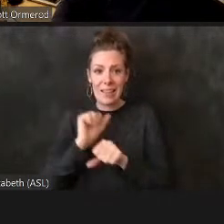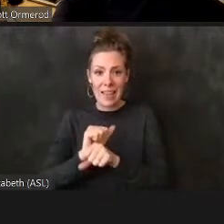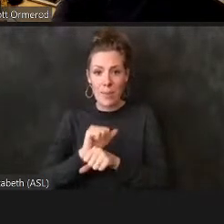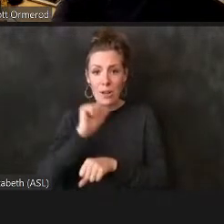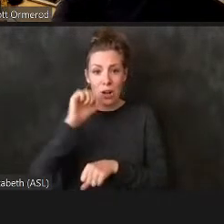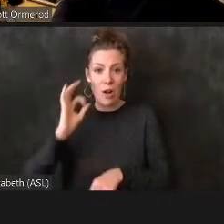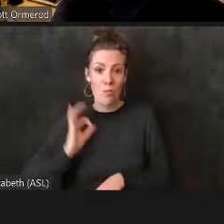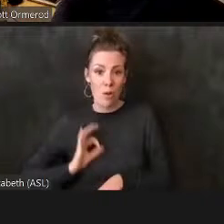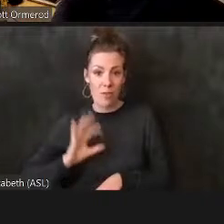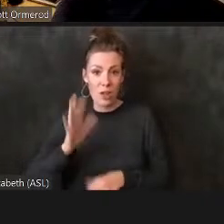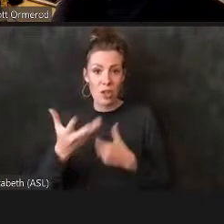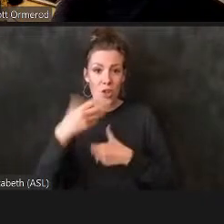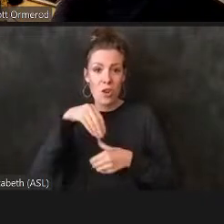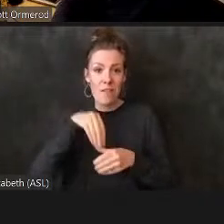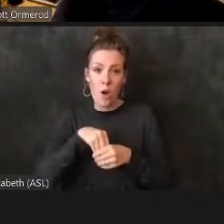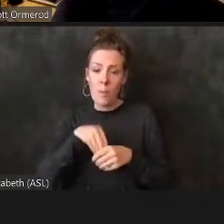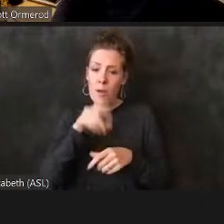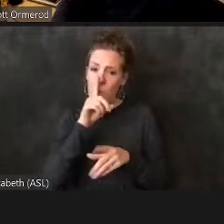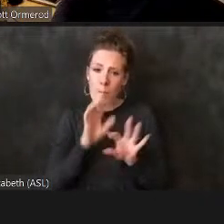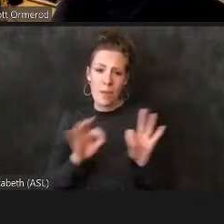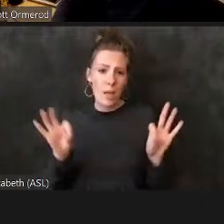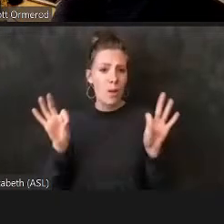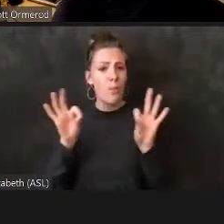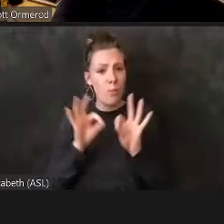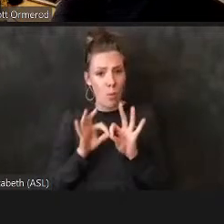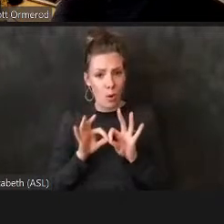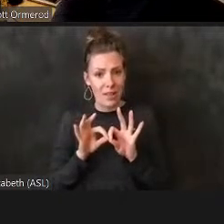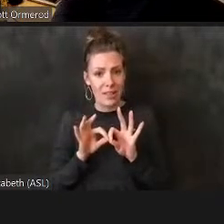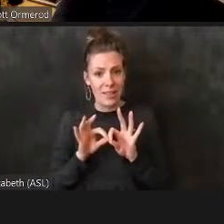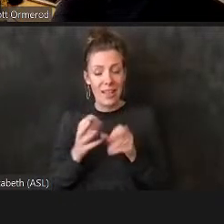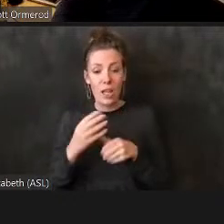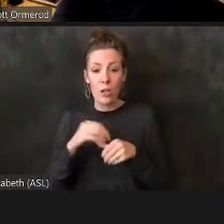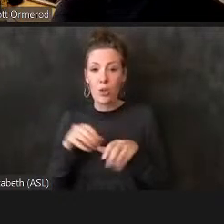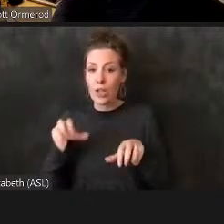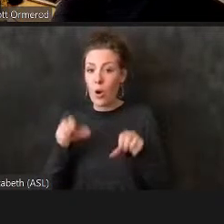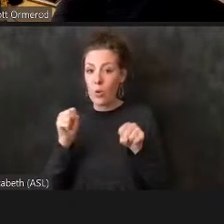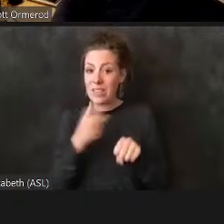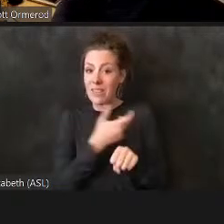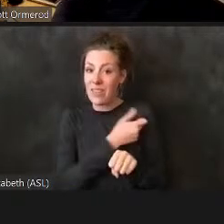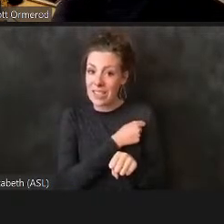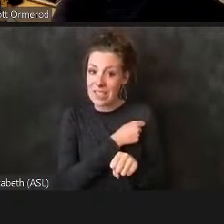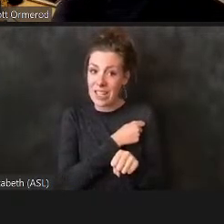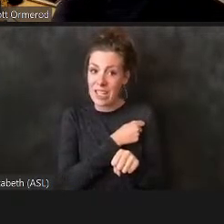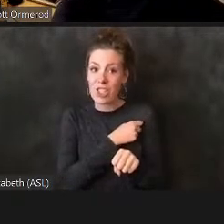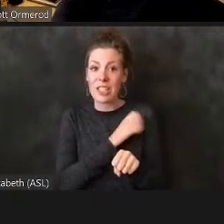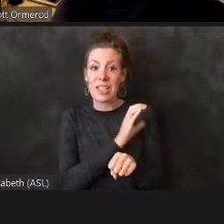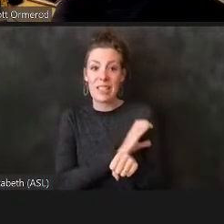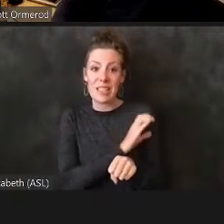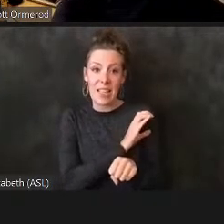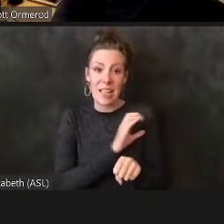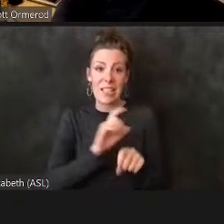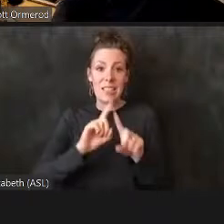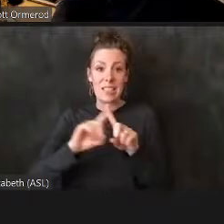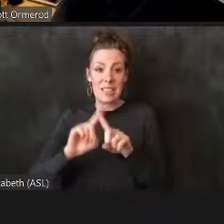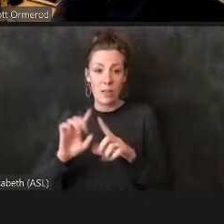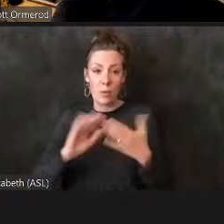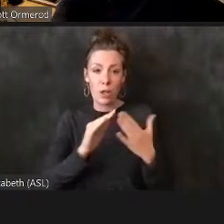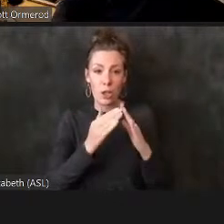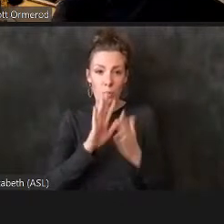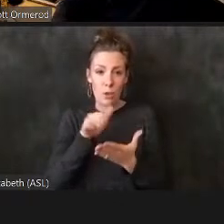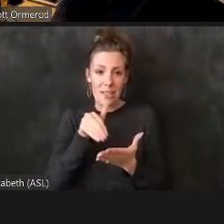Your involvement is going to be critical in areas including. Es crítico de que usted esté envuelto en que tengamos